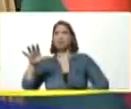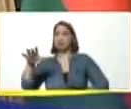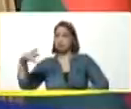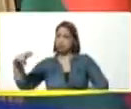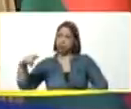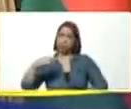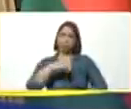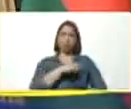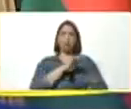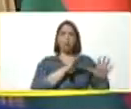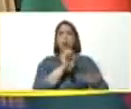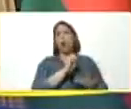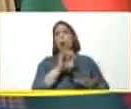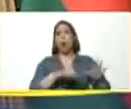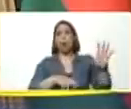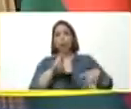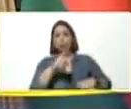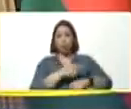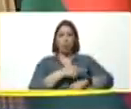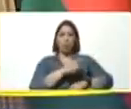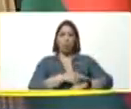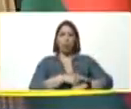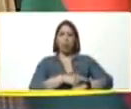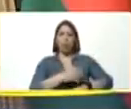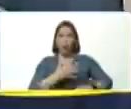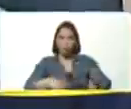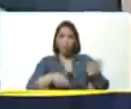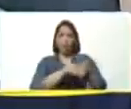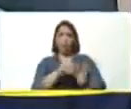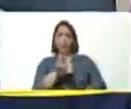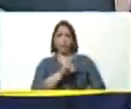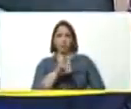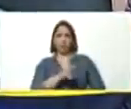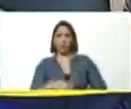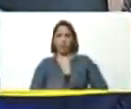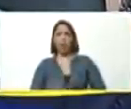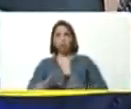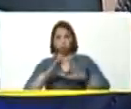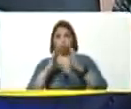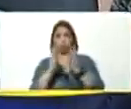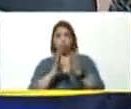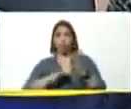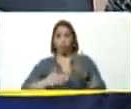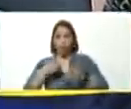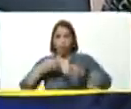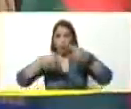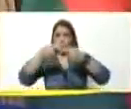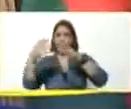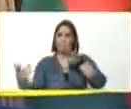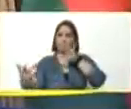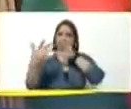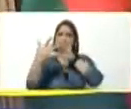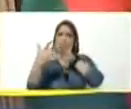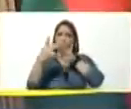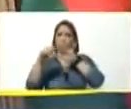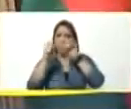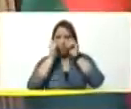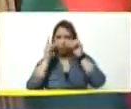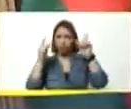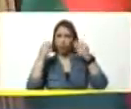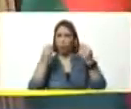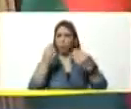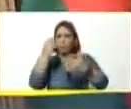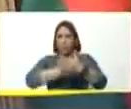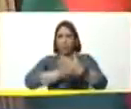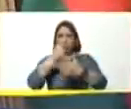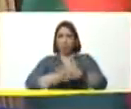12 horas estás en Caracas. ¿Ah? Bueno, es un mundo que podemos construir. Es admirable la batalla